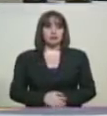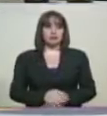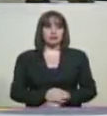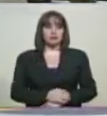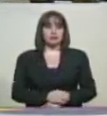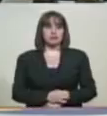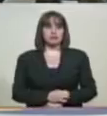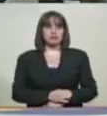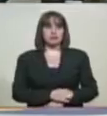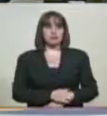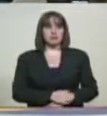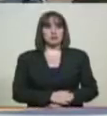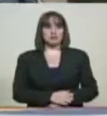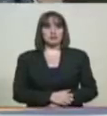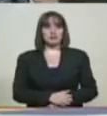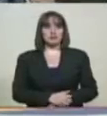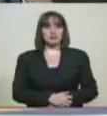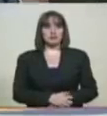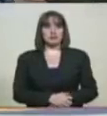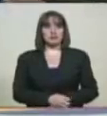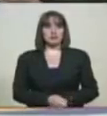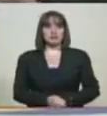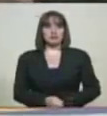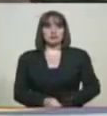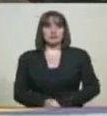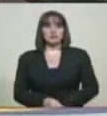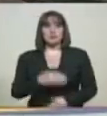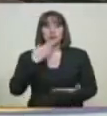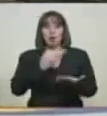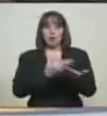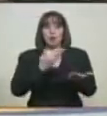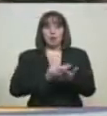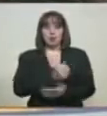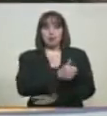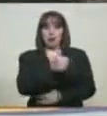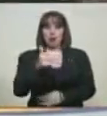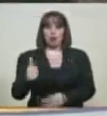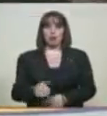Nosotros tenemos que, y se los planteo a todos y a todas,